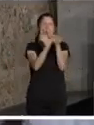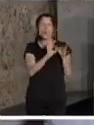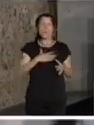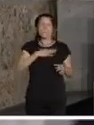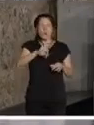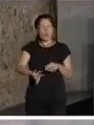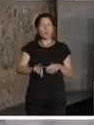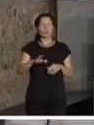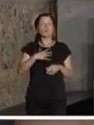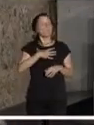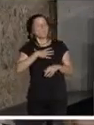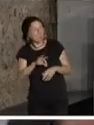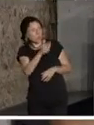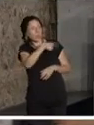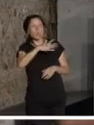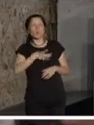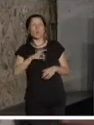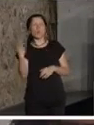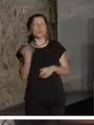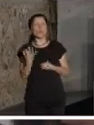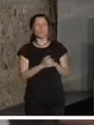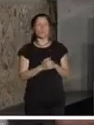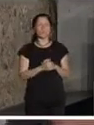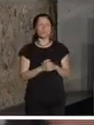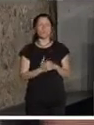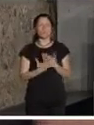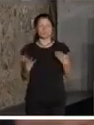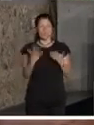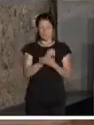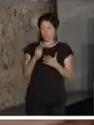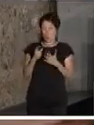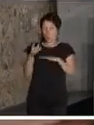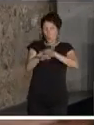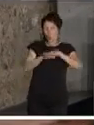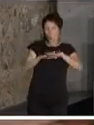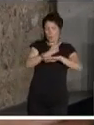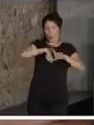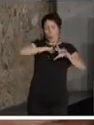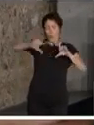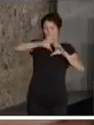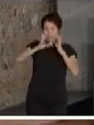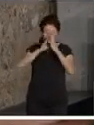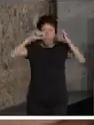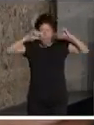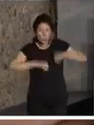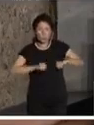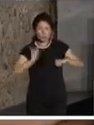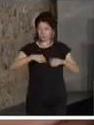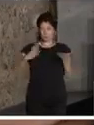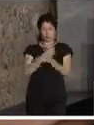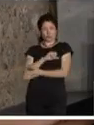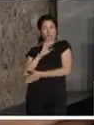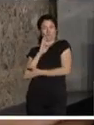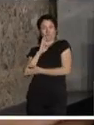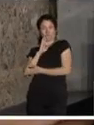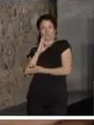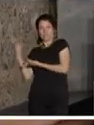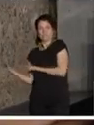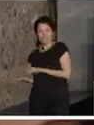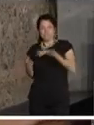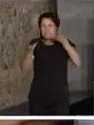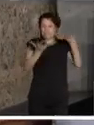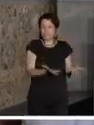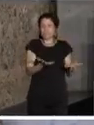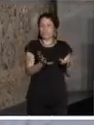podemos capaces de hacer llegar todo lo que acordamos en el gobierno de España todo lo que han mencionado ponerlo sobre